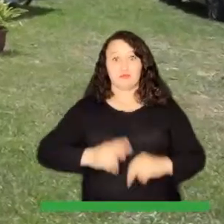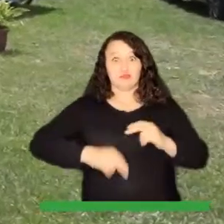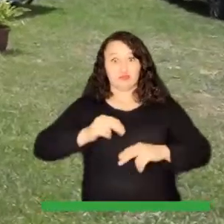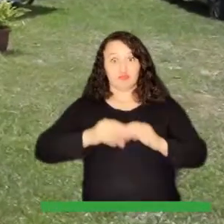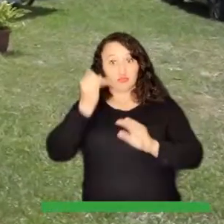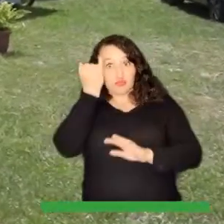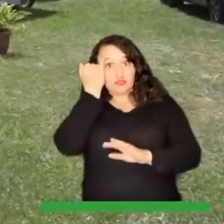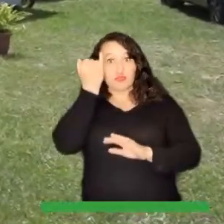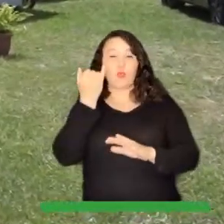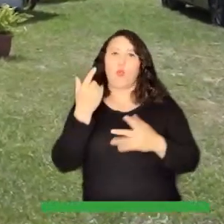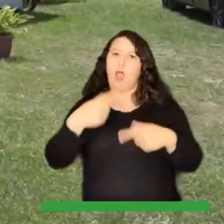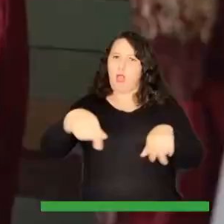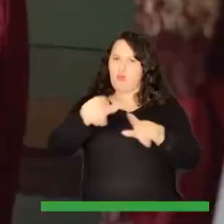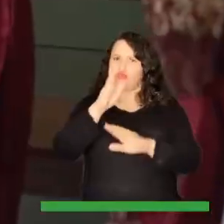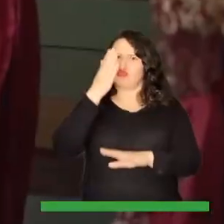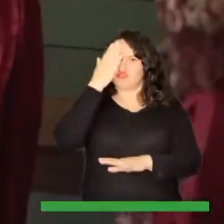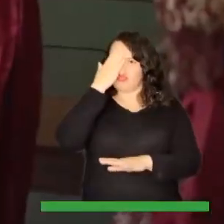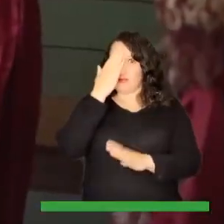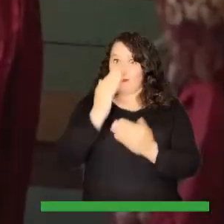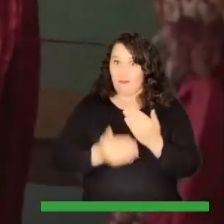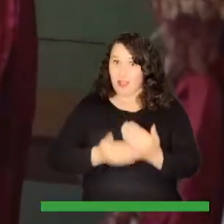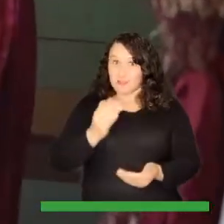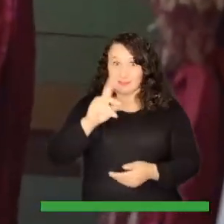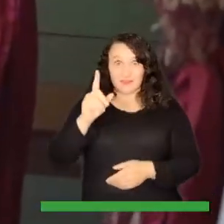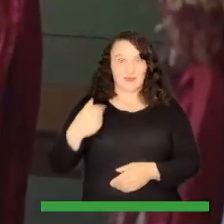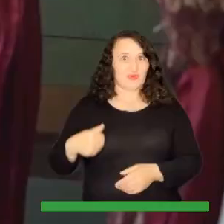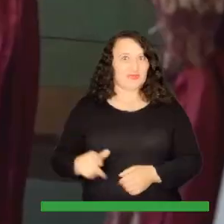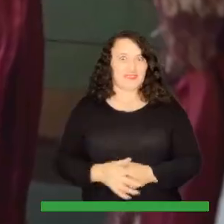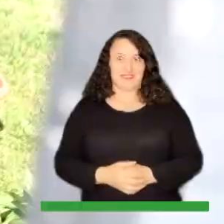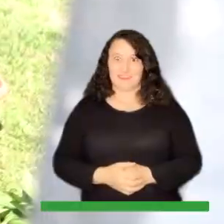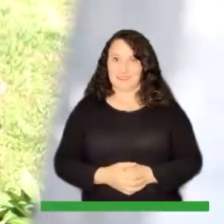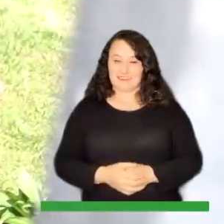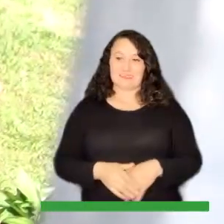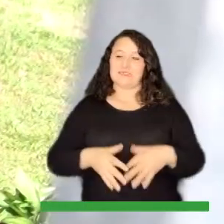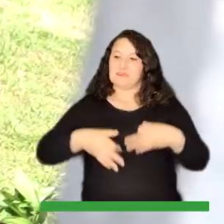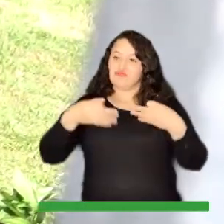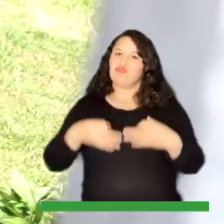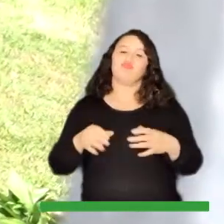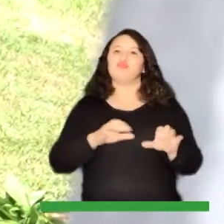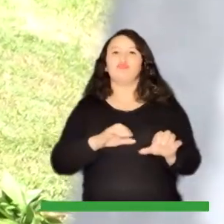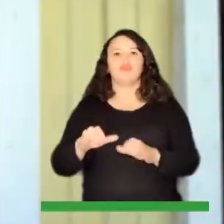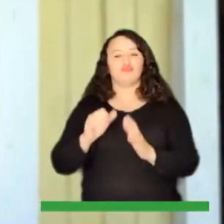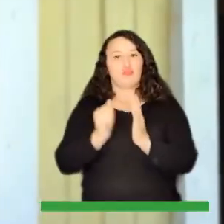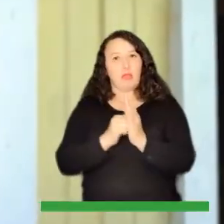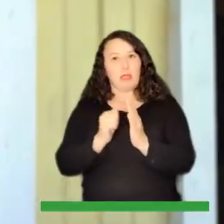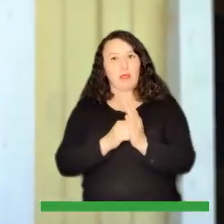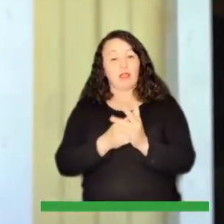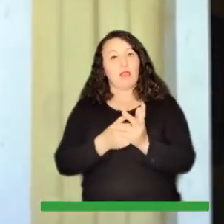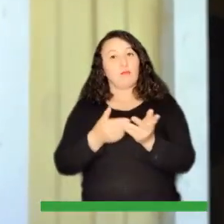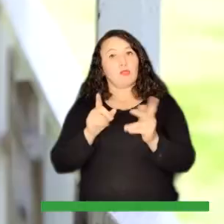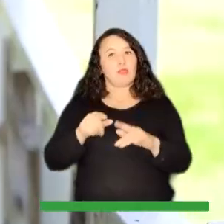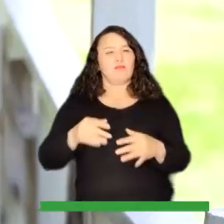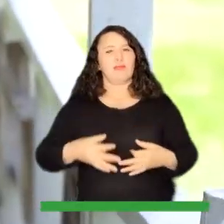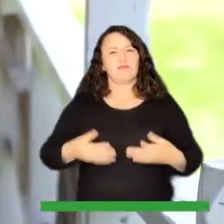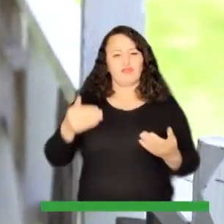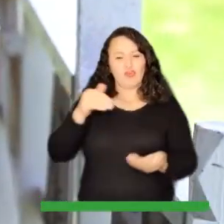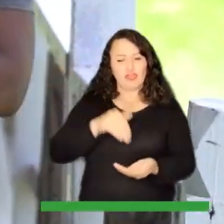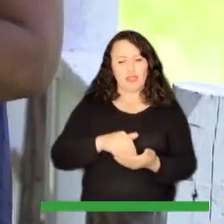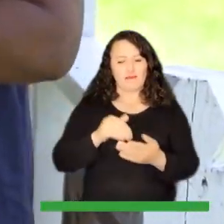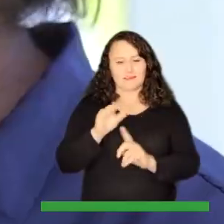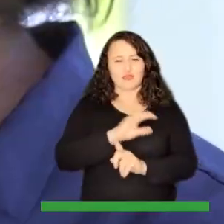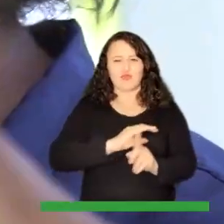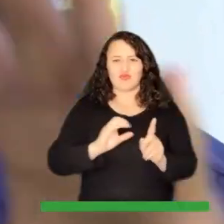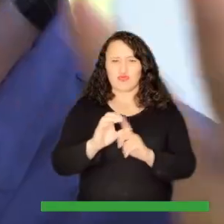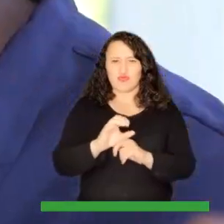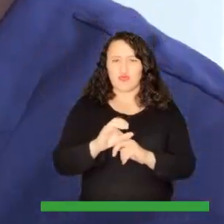Reconstruir o reinventar, si ustedes saben bien, no es tarea fácil, porque no solo es un acto material, se trata de volver a darle raíz a una